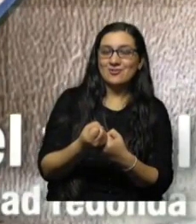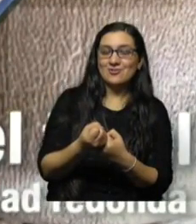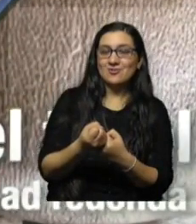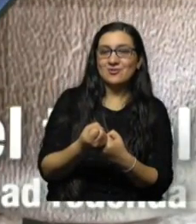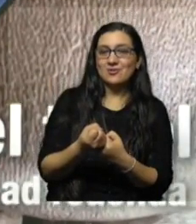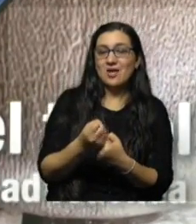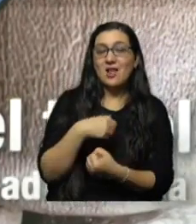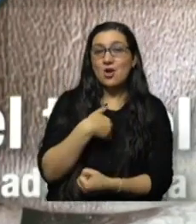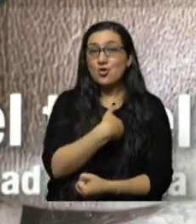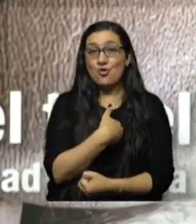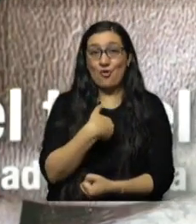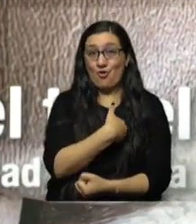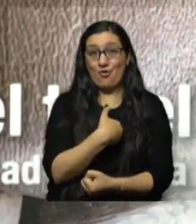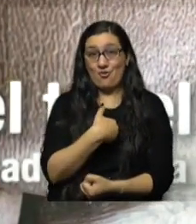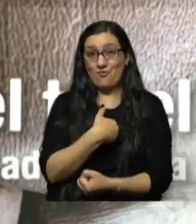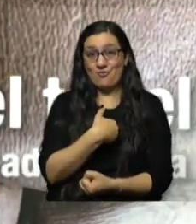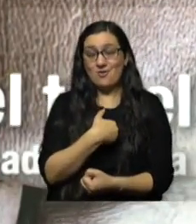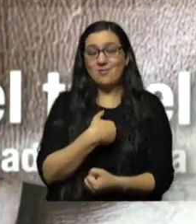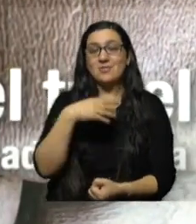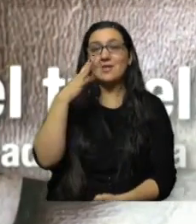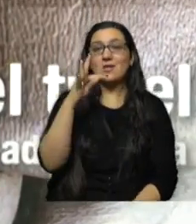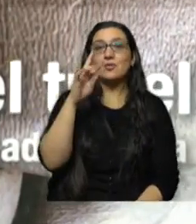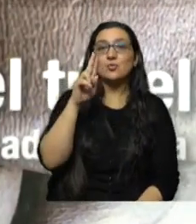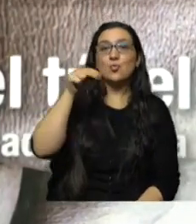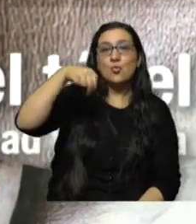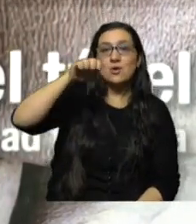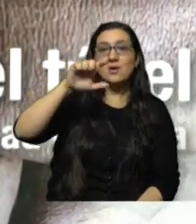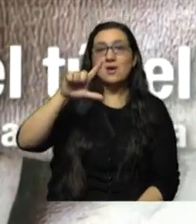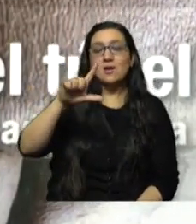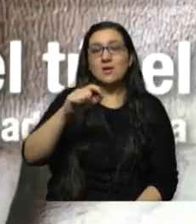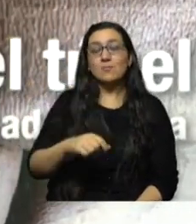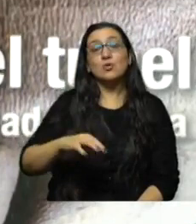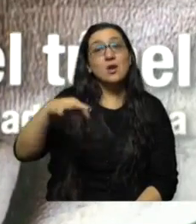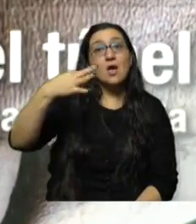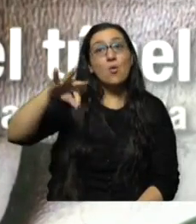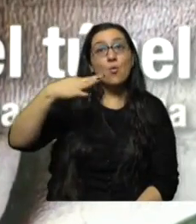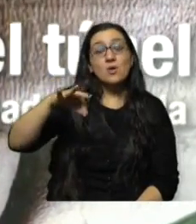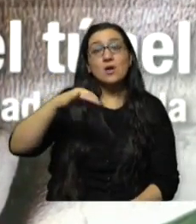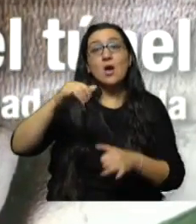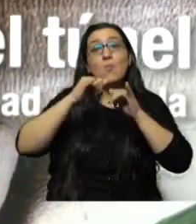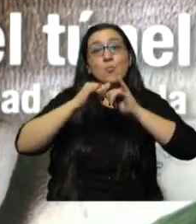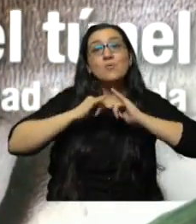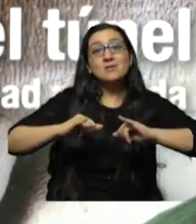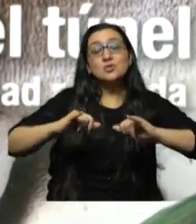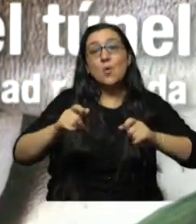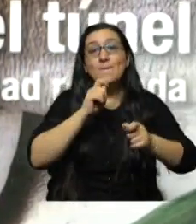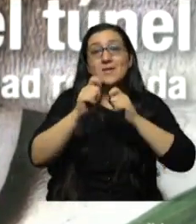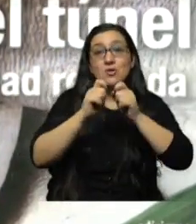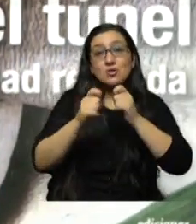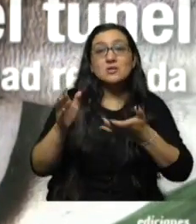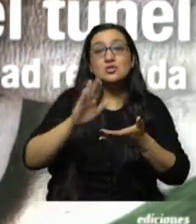el papel y el lugar de Túnel como la única publicación periódica que hay en Uruguay sobre la identidad del fútbol